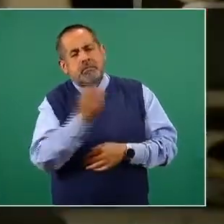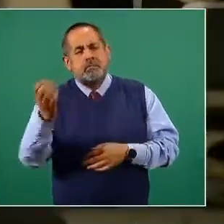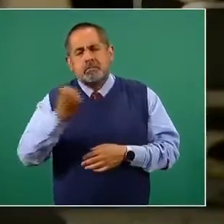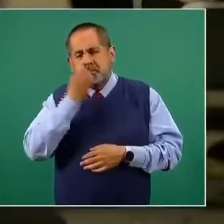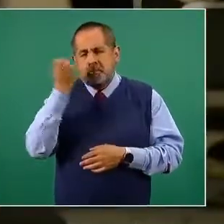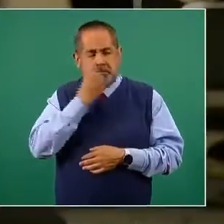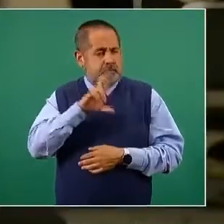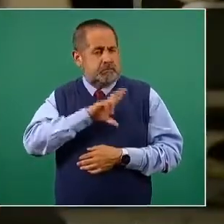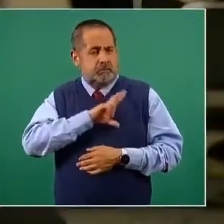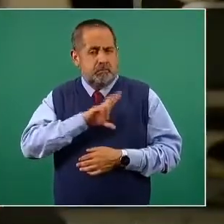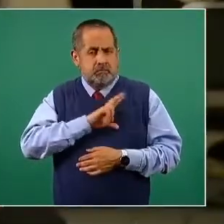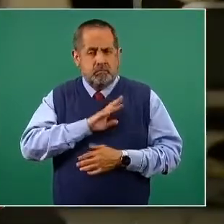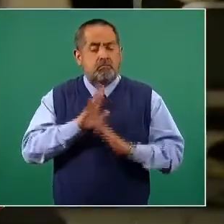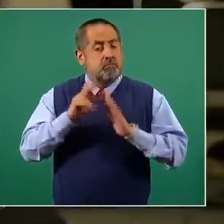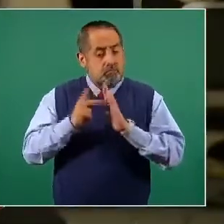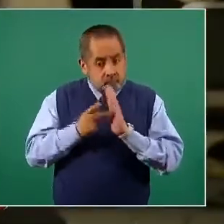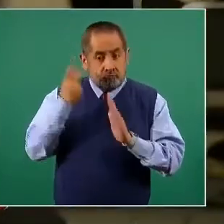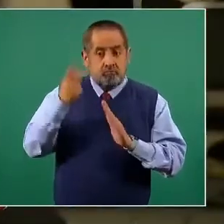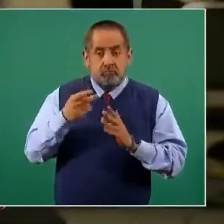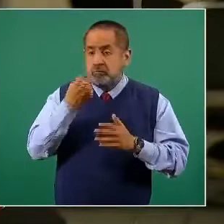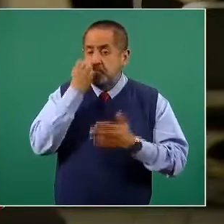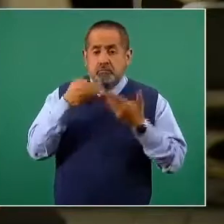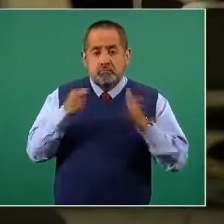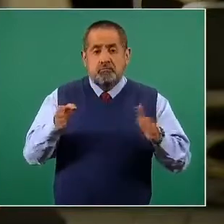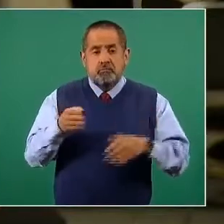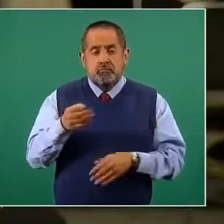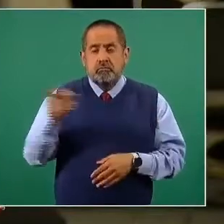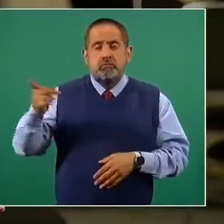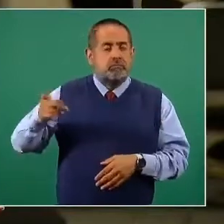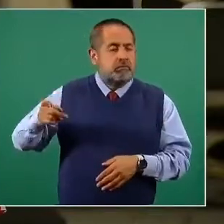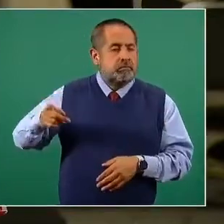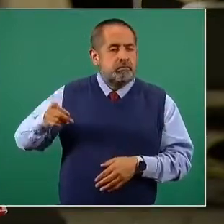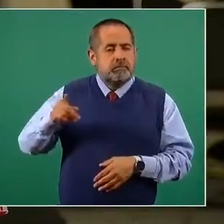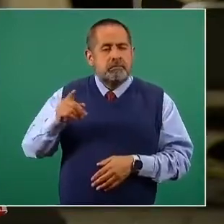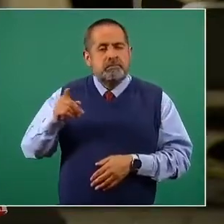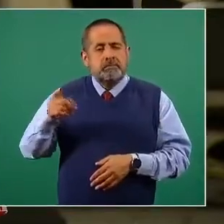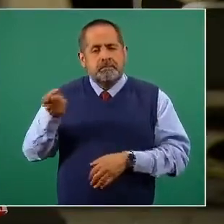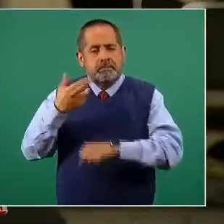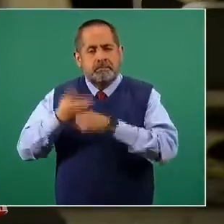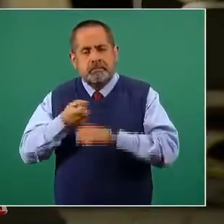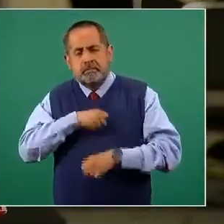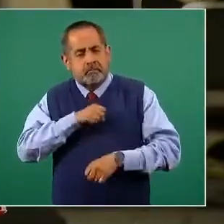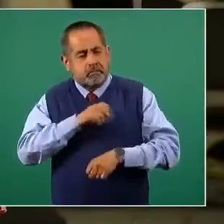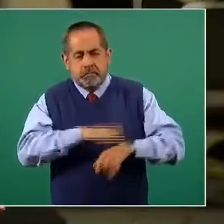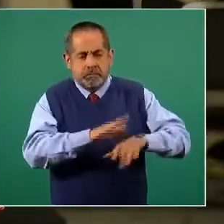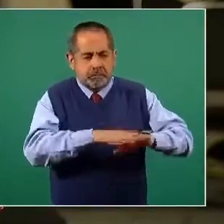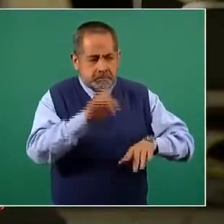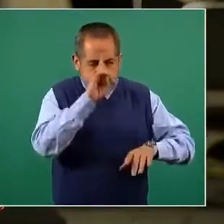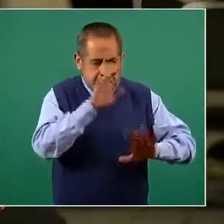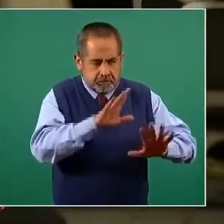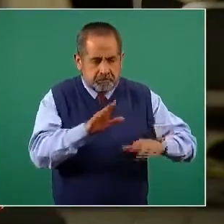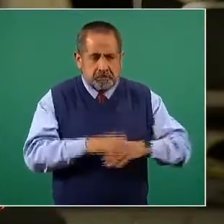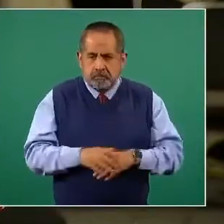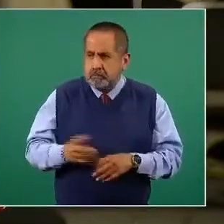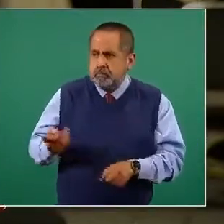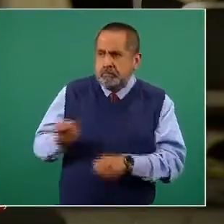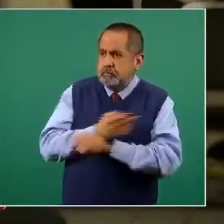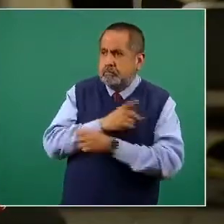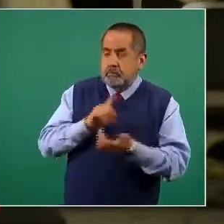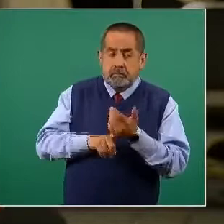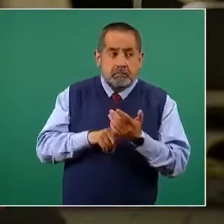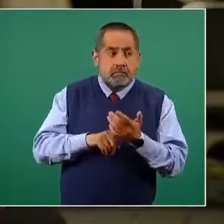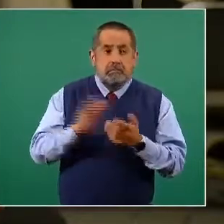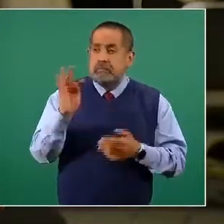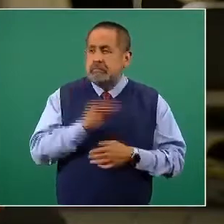volver a clases a pesar de que las autoridades sanitarias no lo recomiendan. Preguntar qué efecto podría tener el